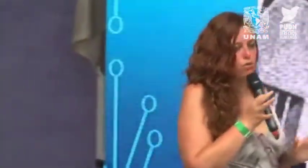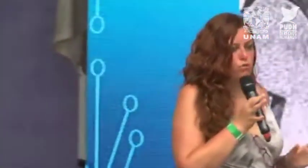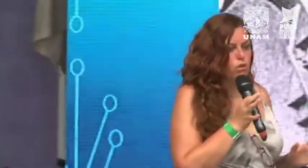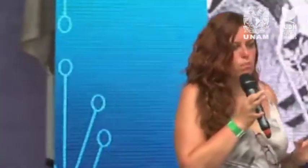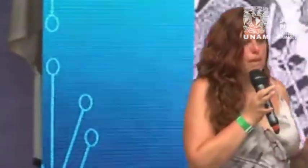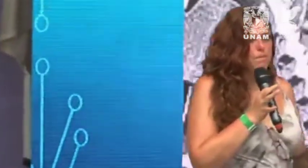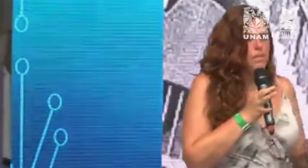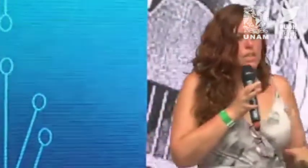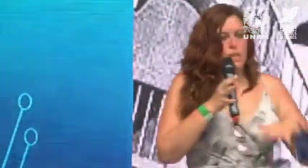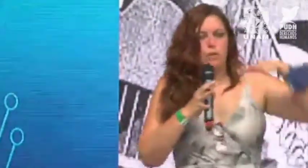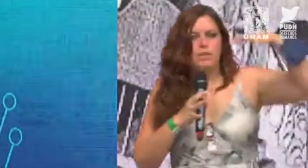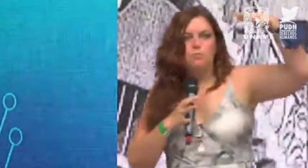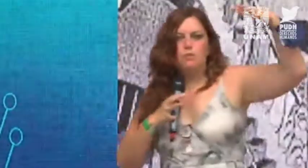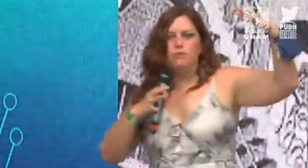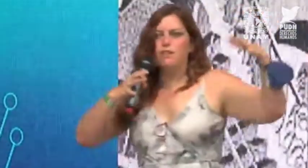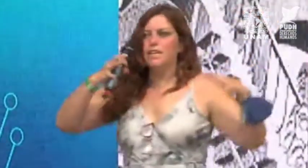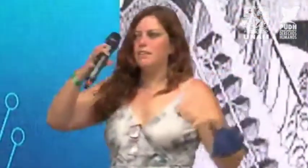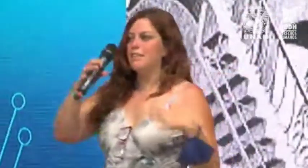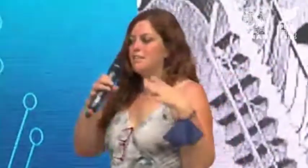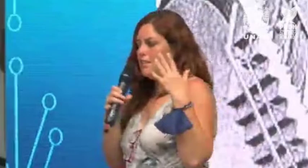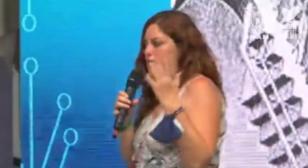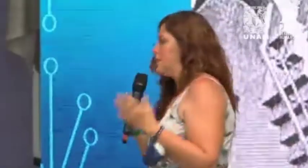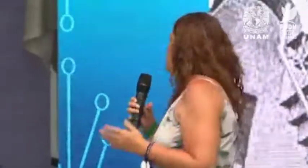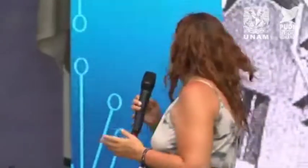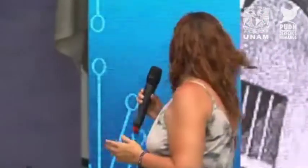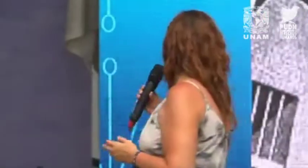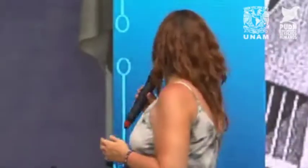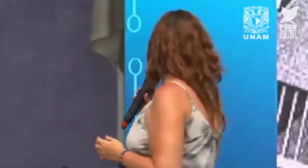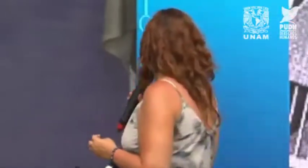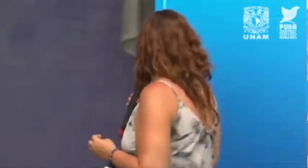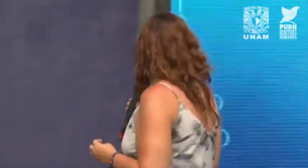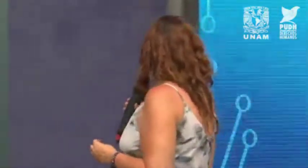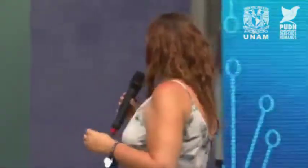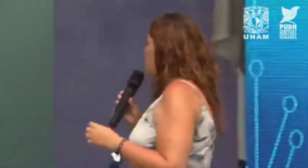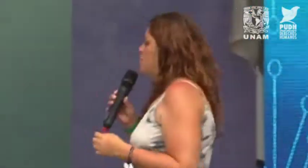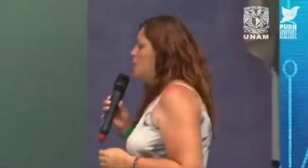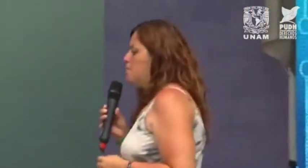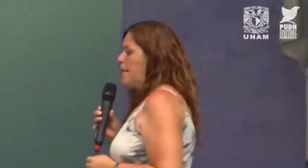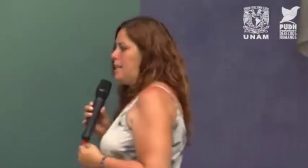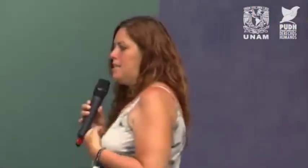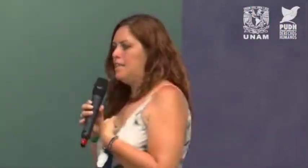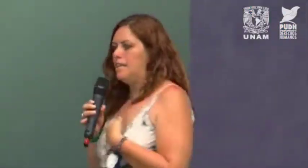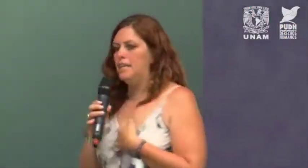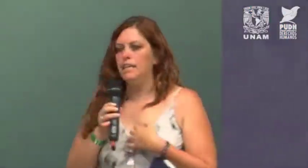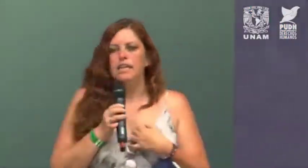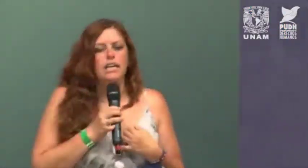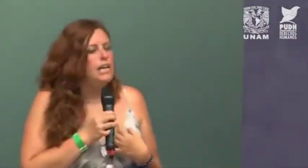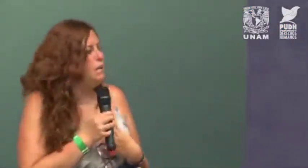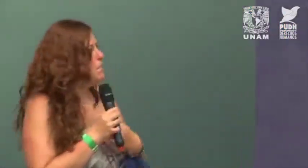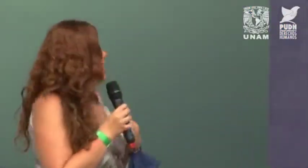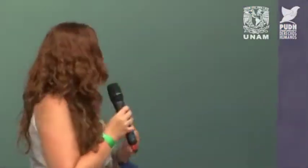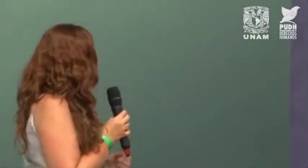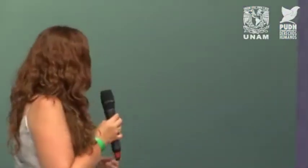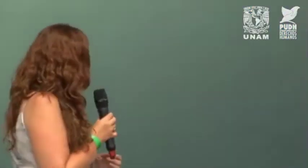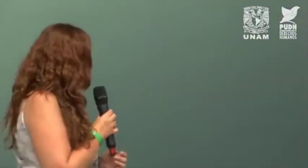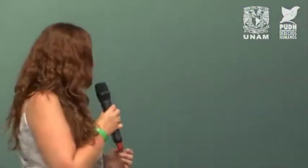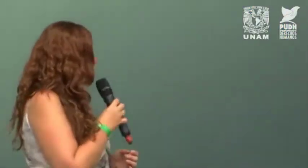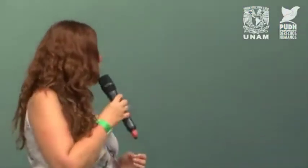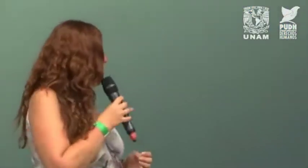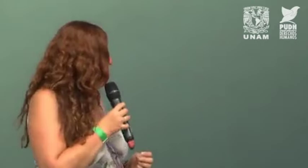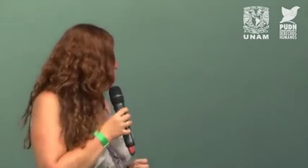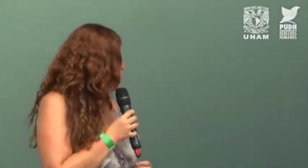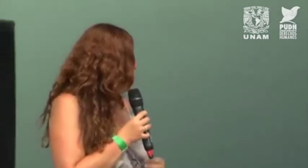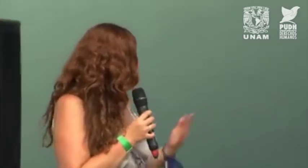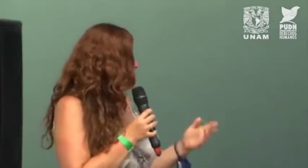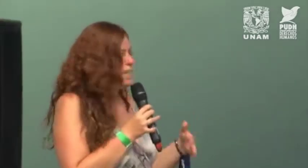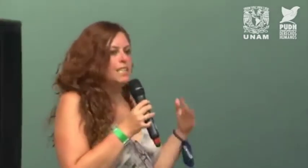perder su forma. Y pueden modificarse y seguir siendo el mismo. Esta es una imagen de M.C. Escher, que fue